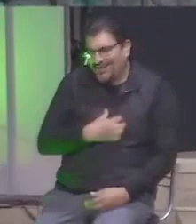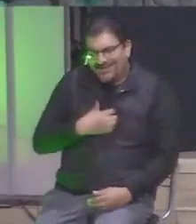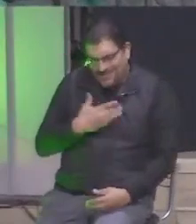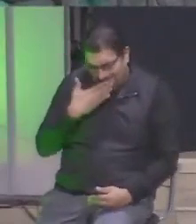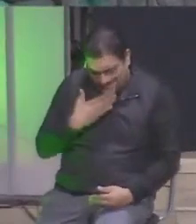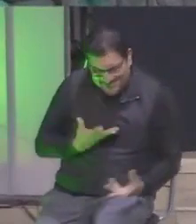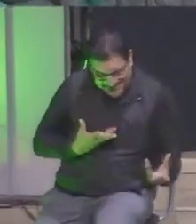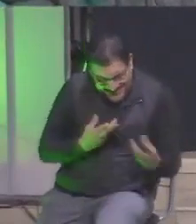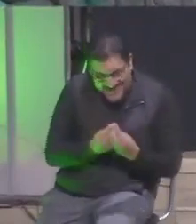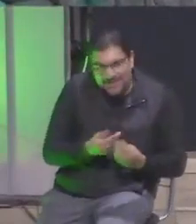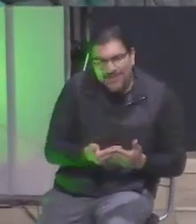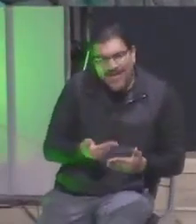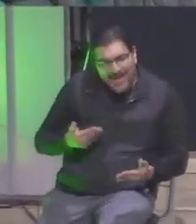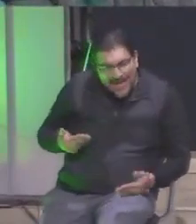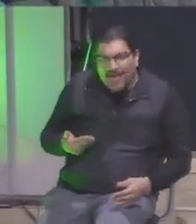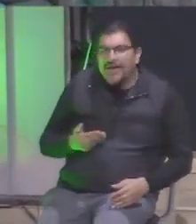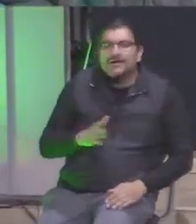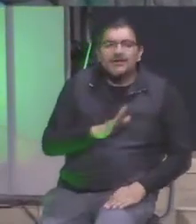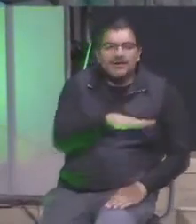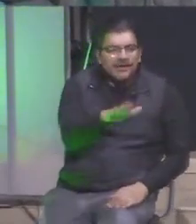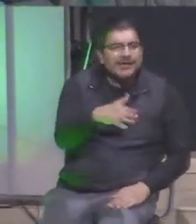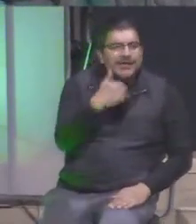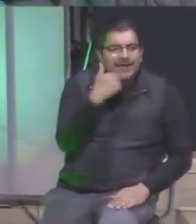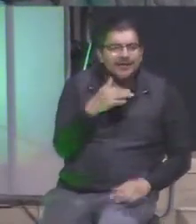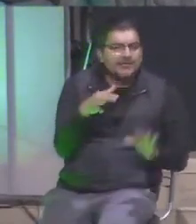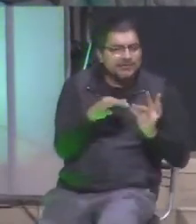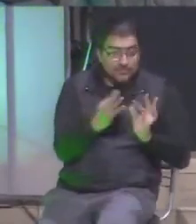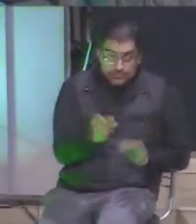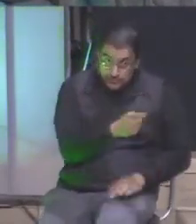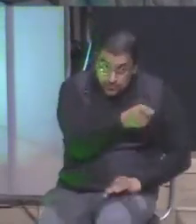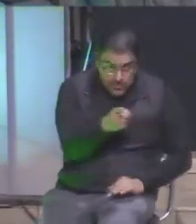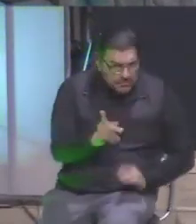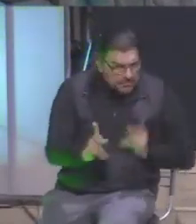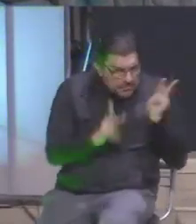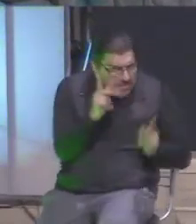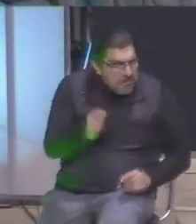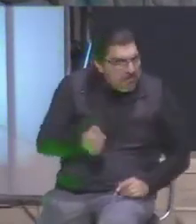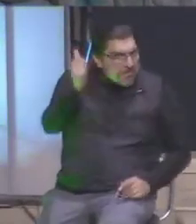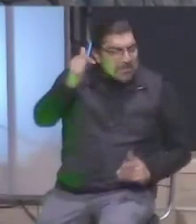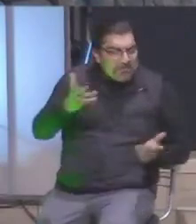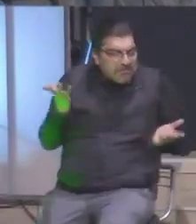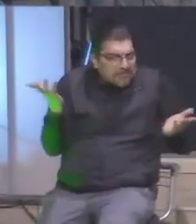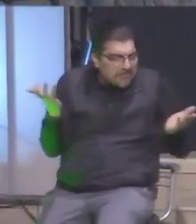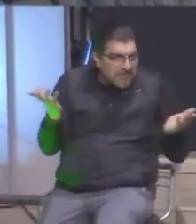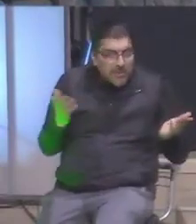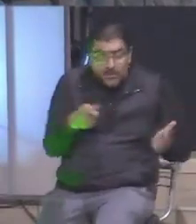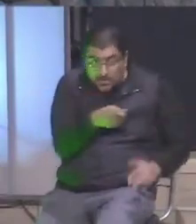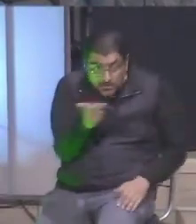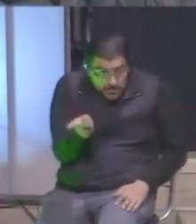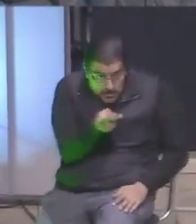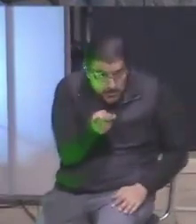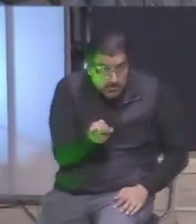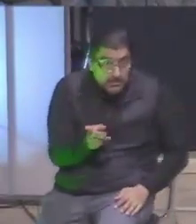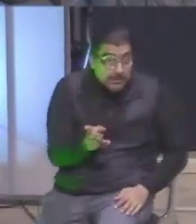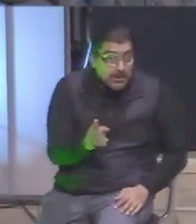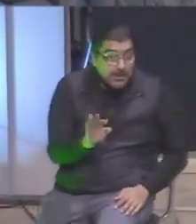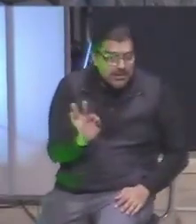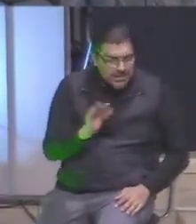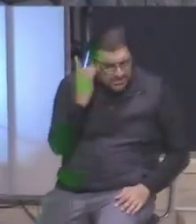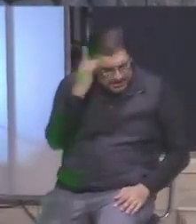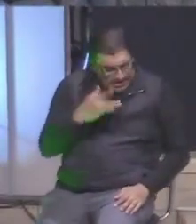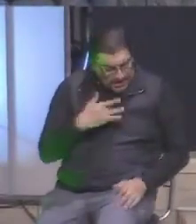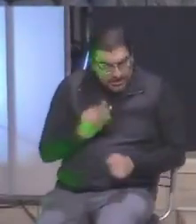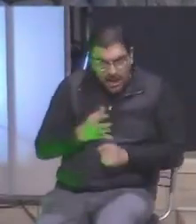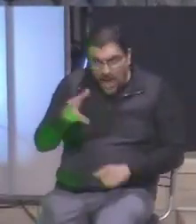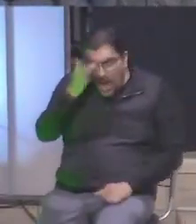antes de de seguir quería preguntarle si no sé si a lo mejor Dios habló a su